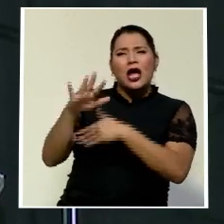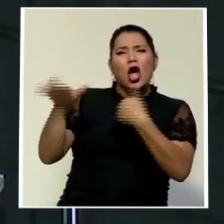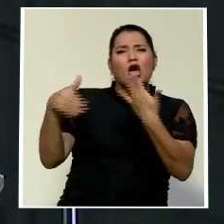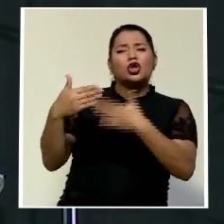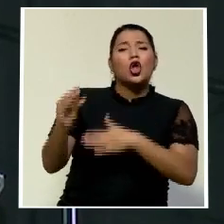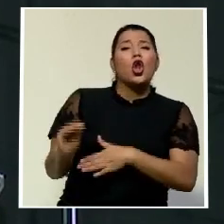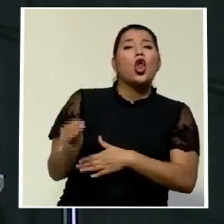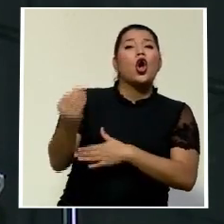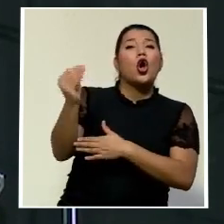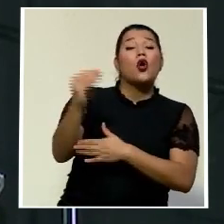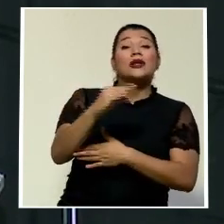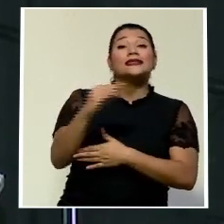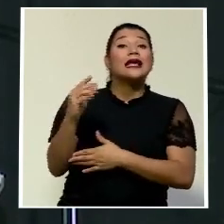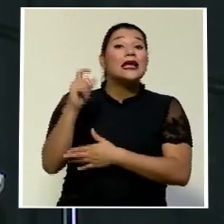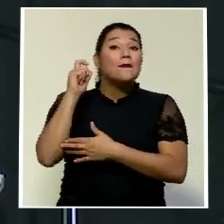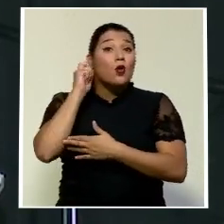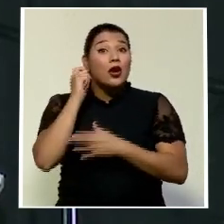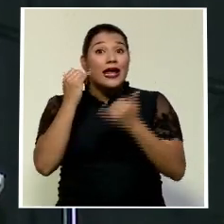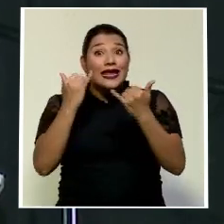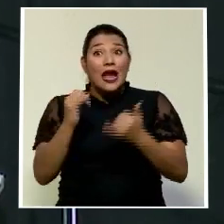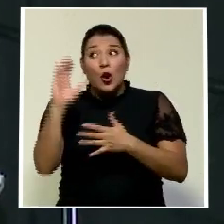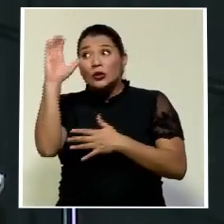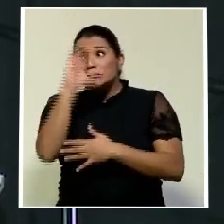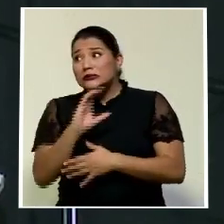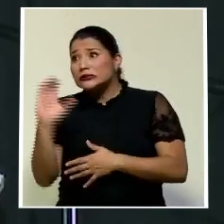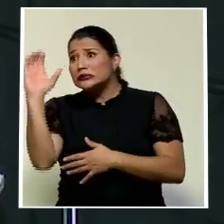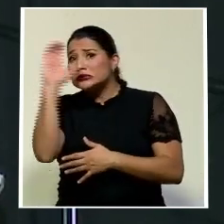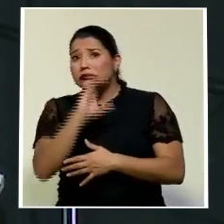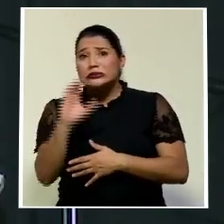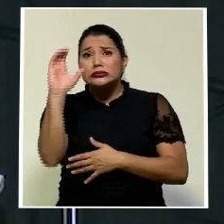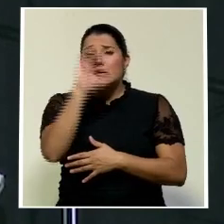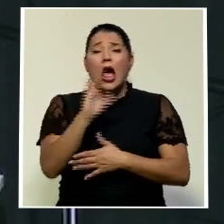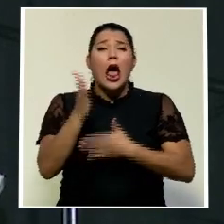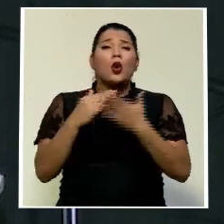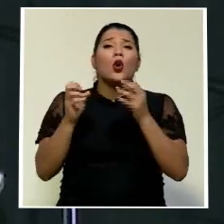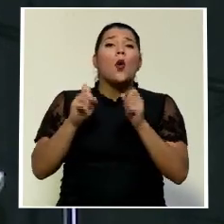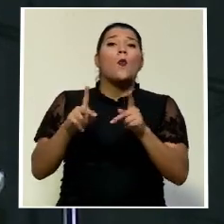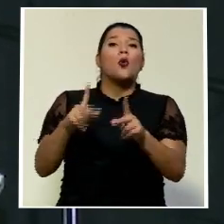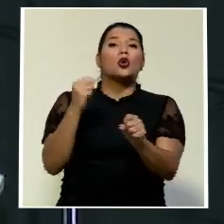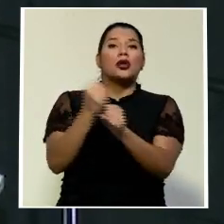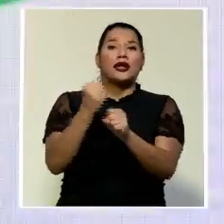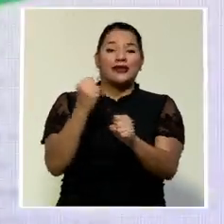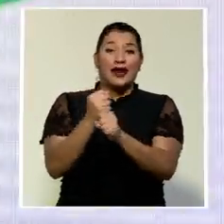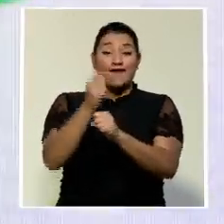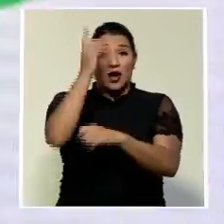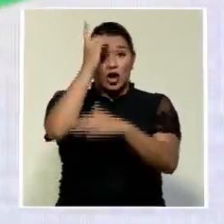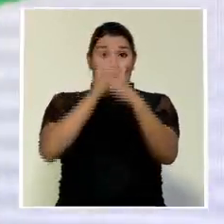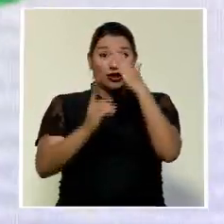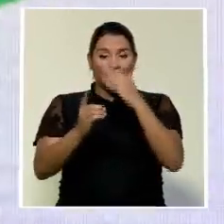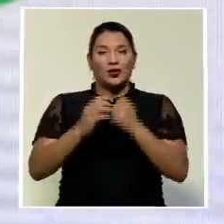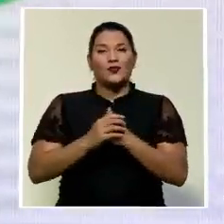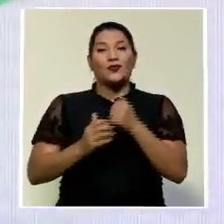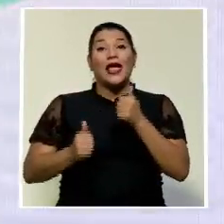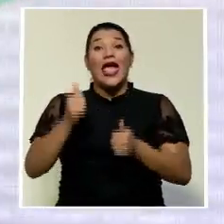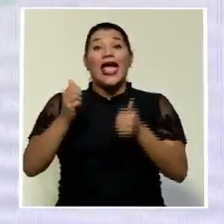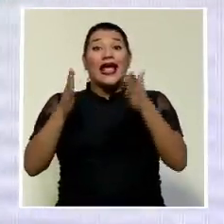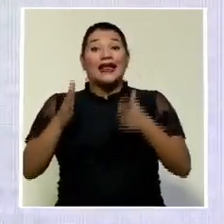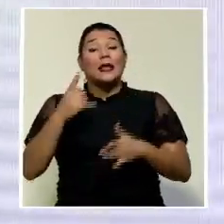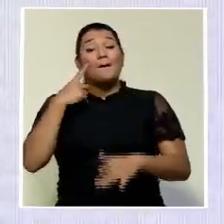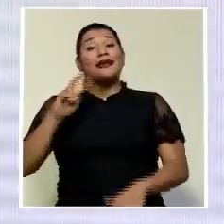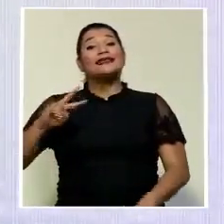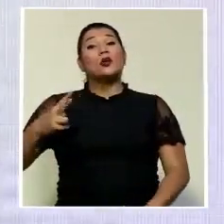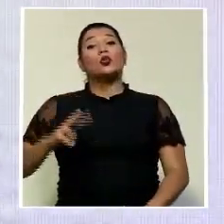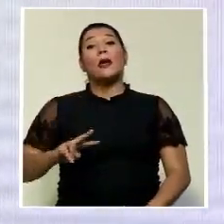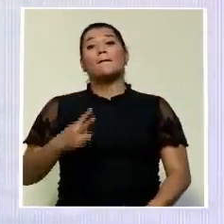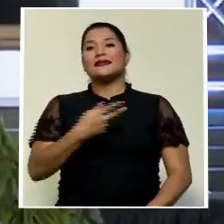y mujeres que buscan con desesperación una fuente de trabajo digno. La candidata a la segunda